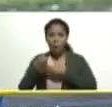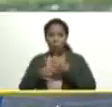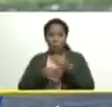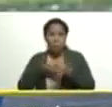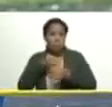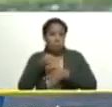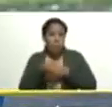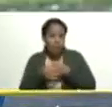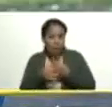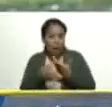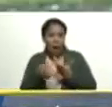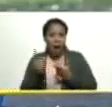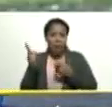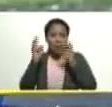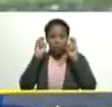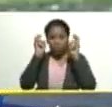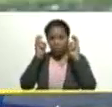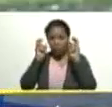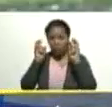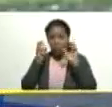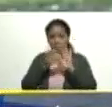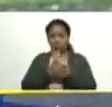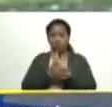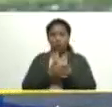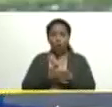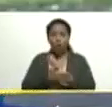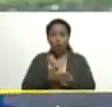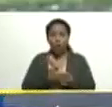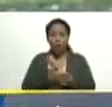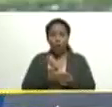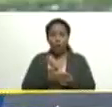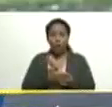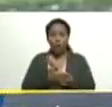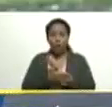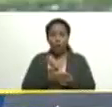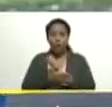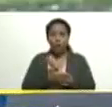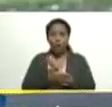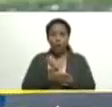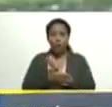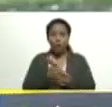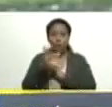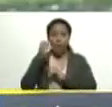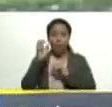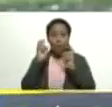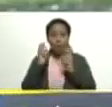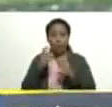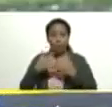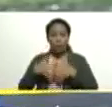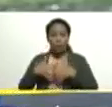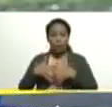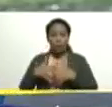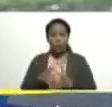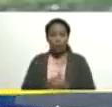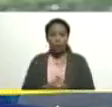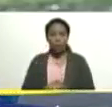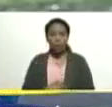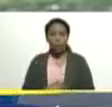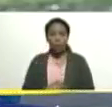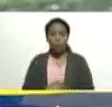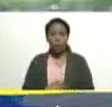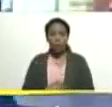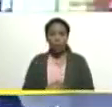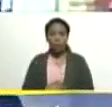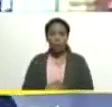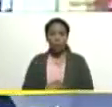fenómeno también y el impacto que ha tenido en el sector industrial, por favor. Bueno,